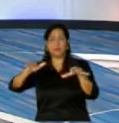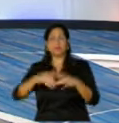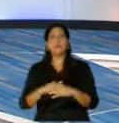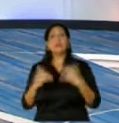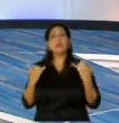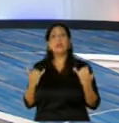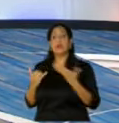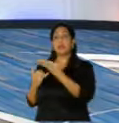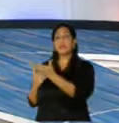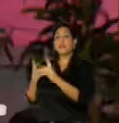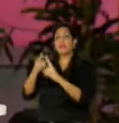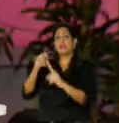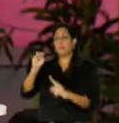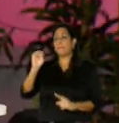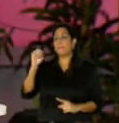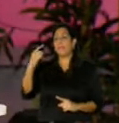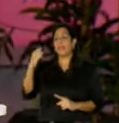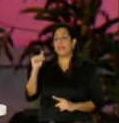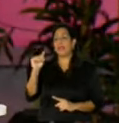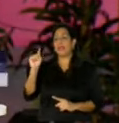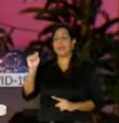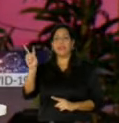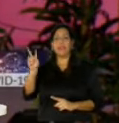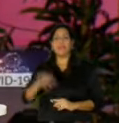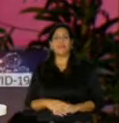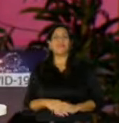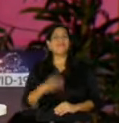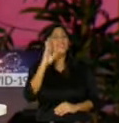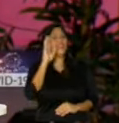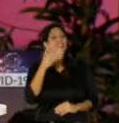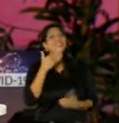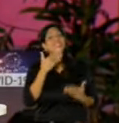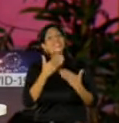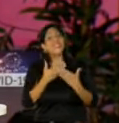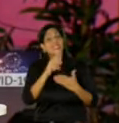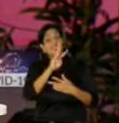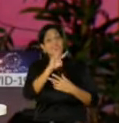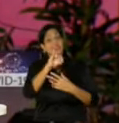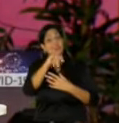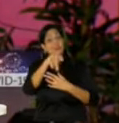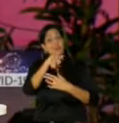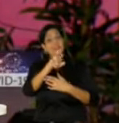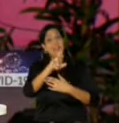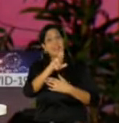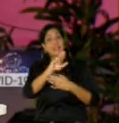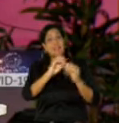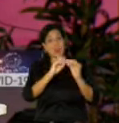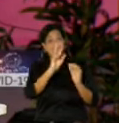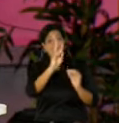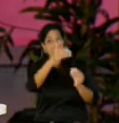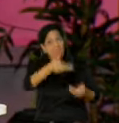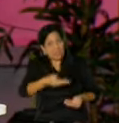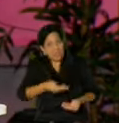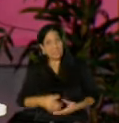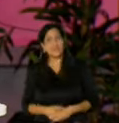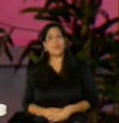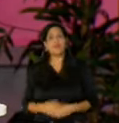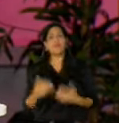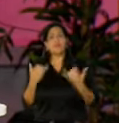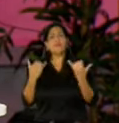Calderón de Mega TV. Dianeris. Muy buenos días y gracias a WIPR por la invitación. En primer lugar,